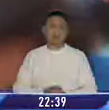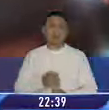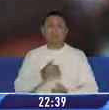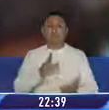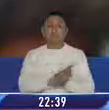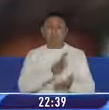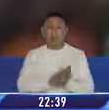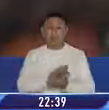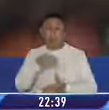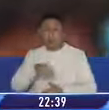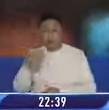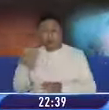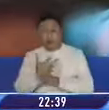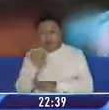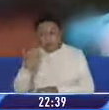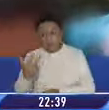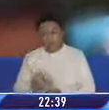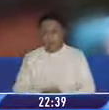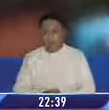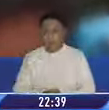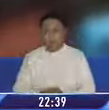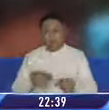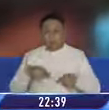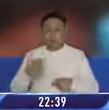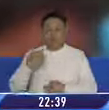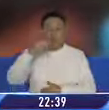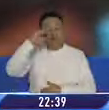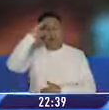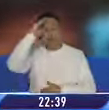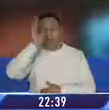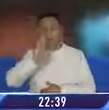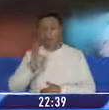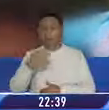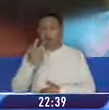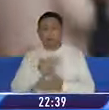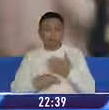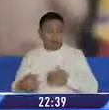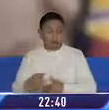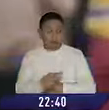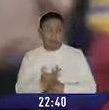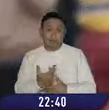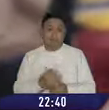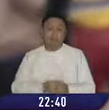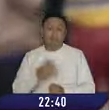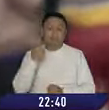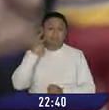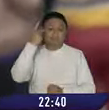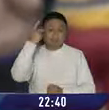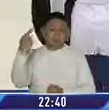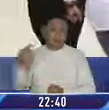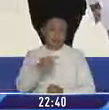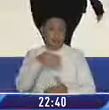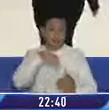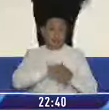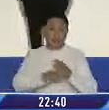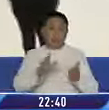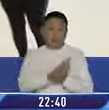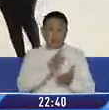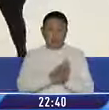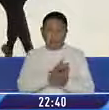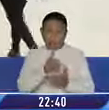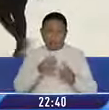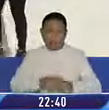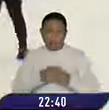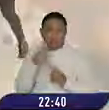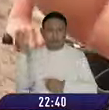llevan 3 veces la misma situación, ya no se puede más tener a nuestros niños ahí. Algunos padres de familia estaban dentro del plantel cuando inició